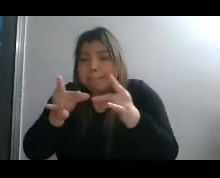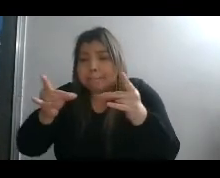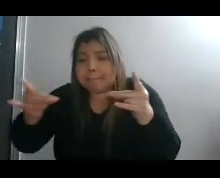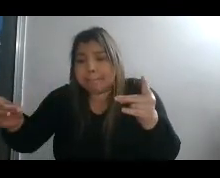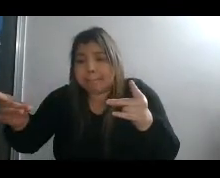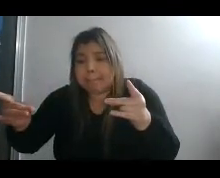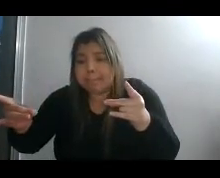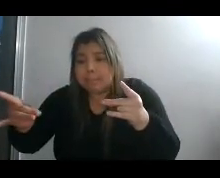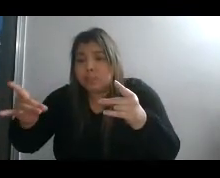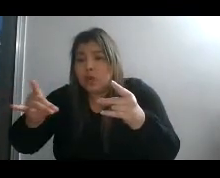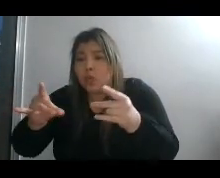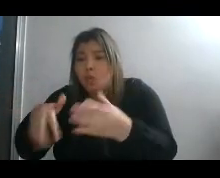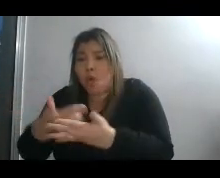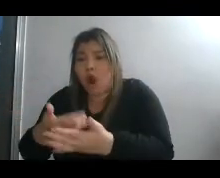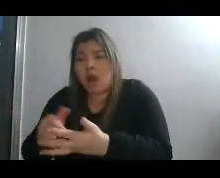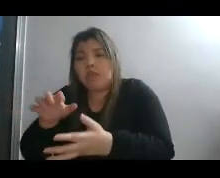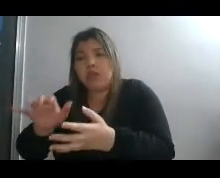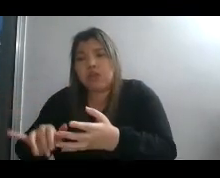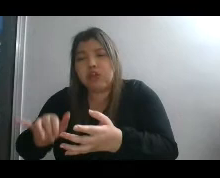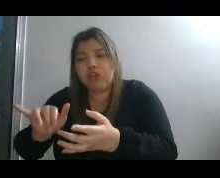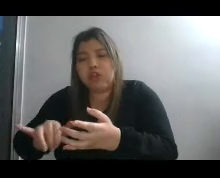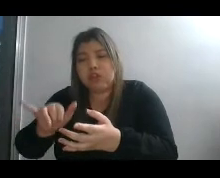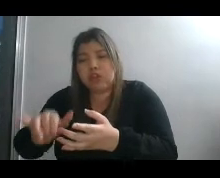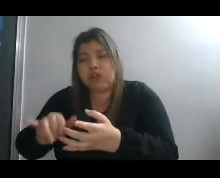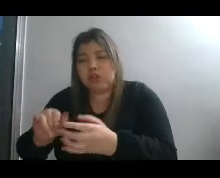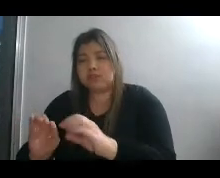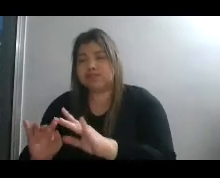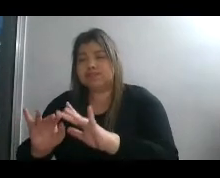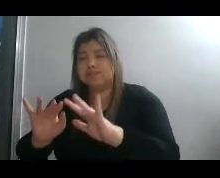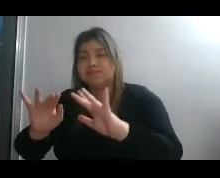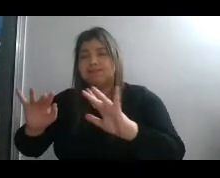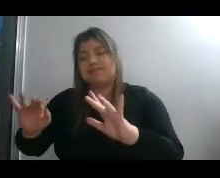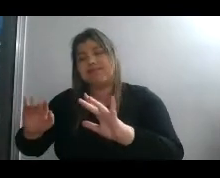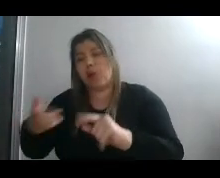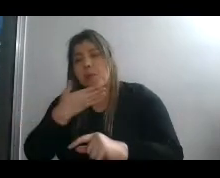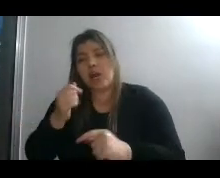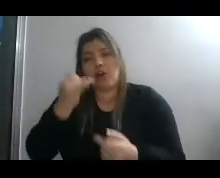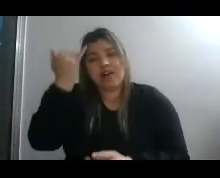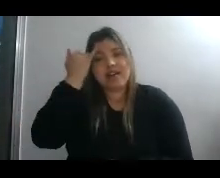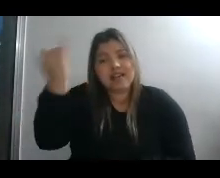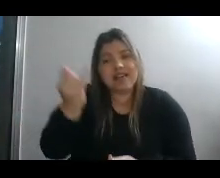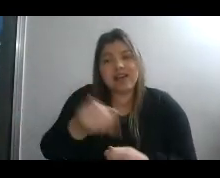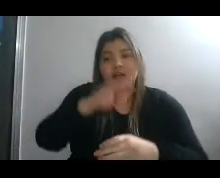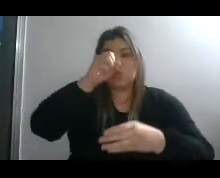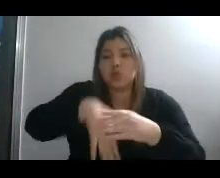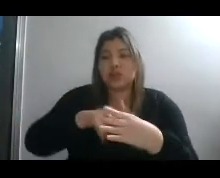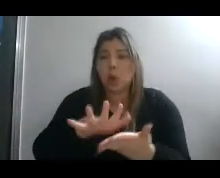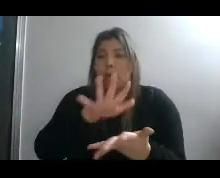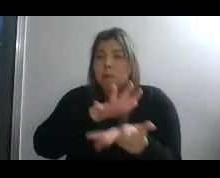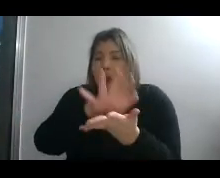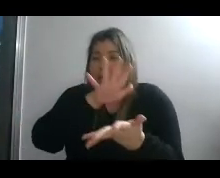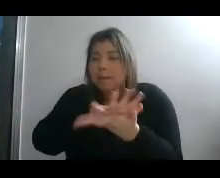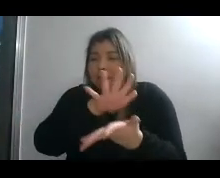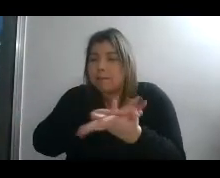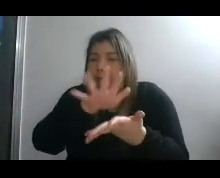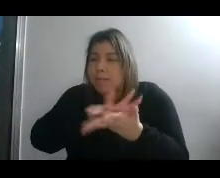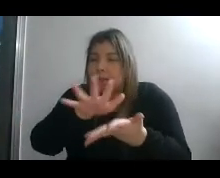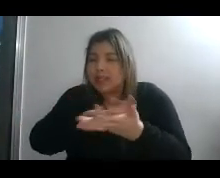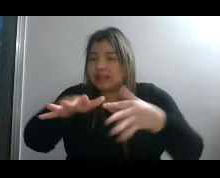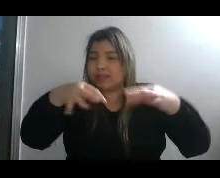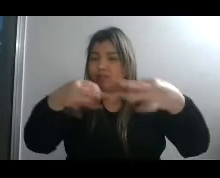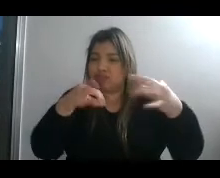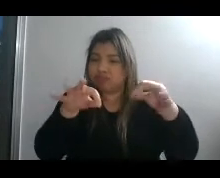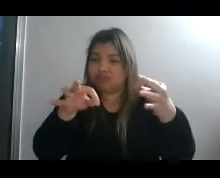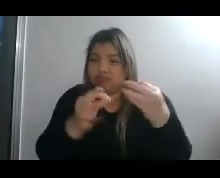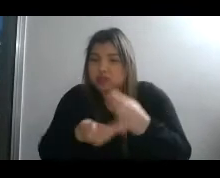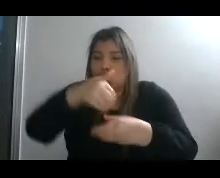haber humedad, entonces se recomienda guardarse en bolsas de papel. Una de las preguntas que siempre nos hacen en estos espacios es